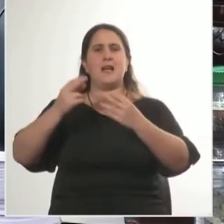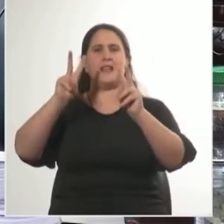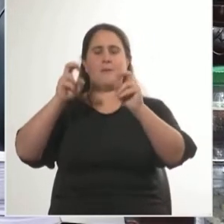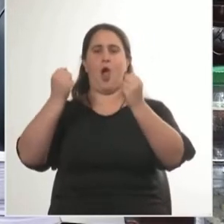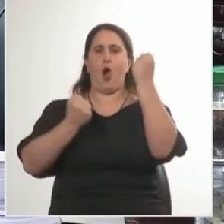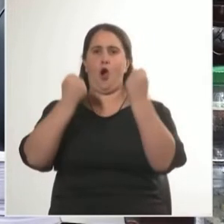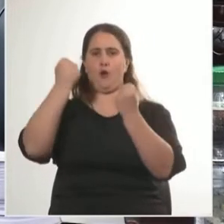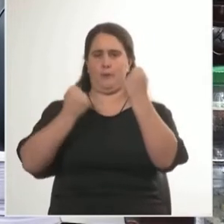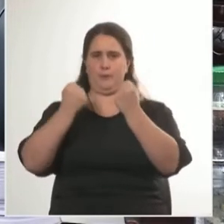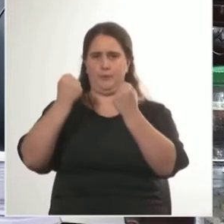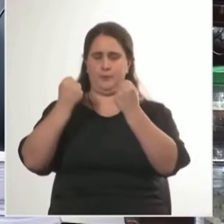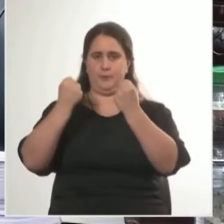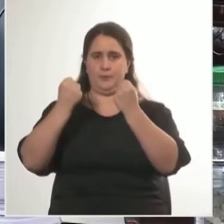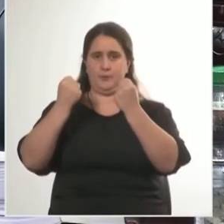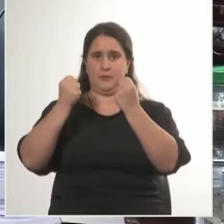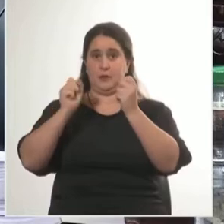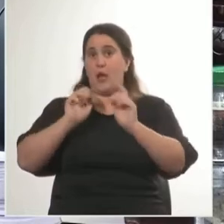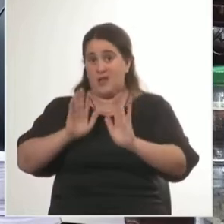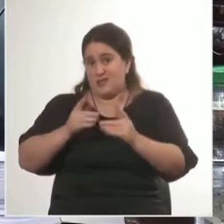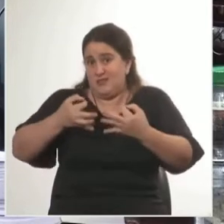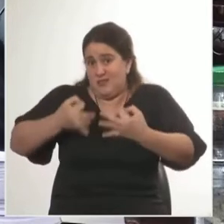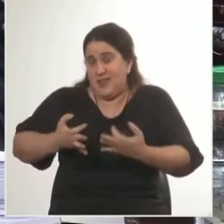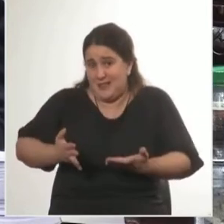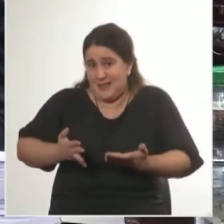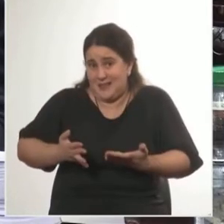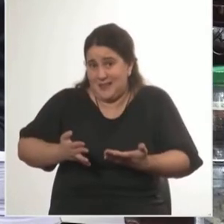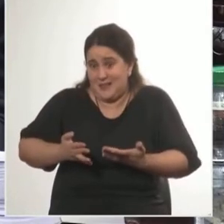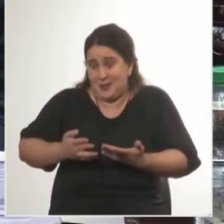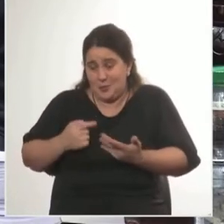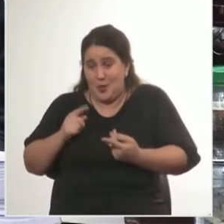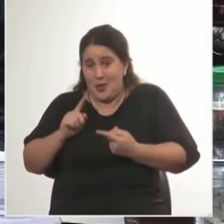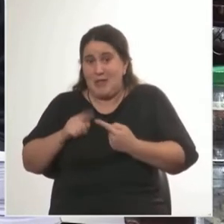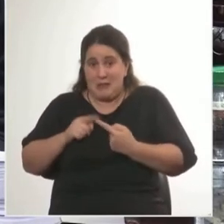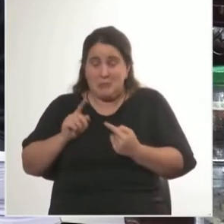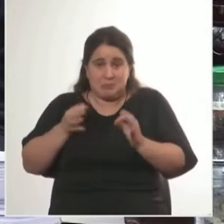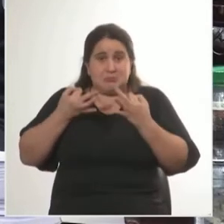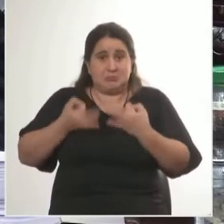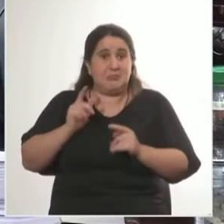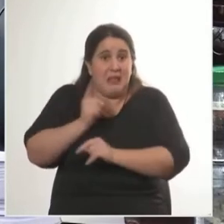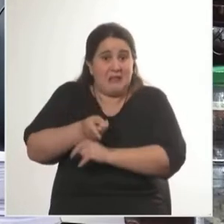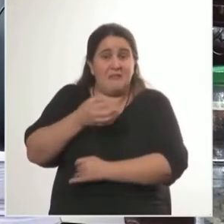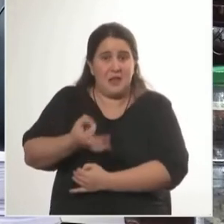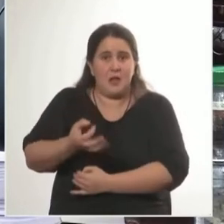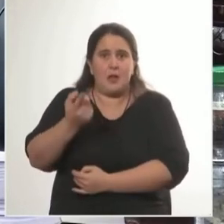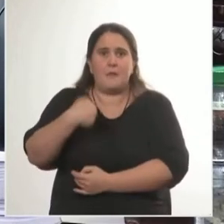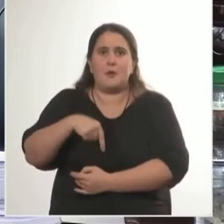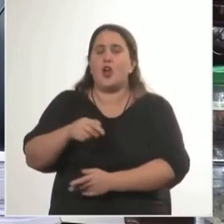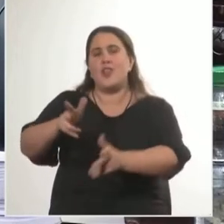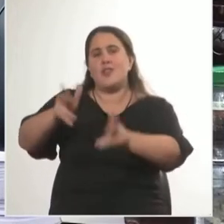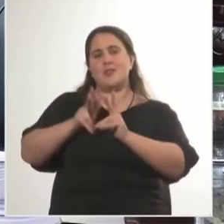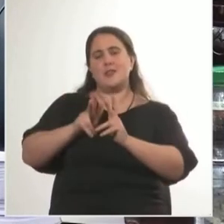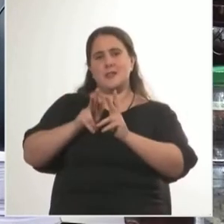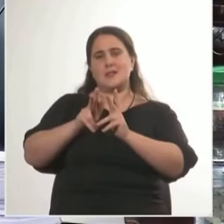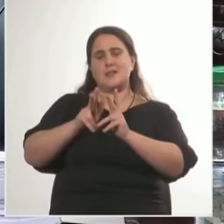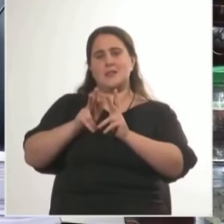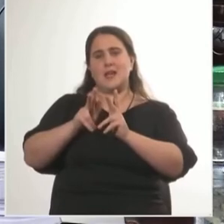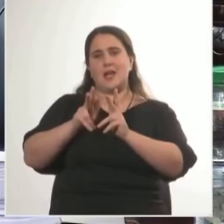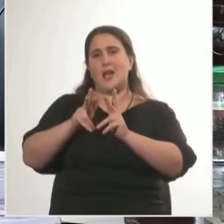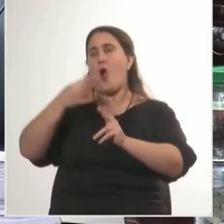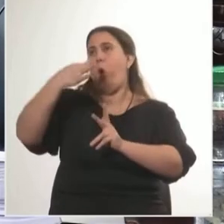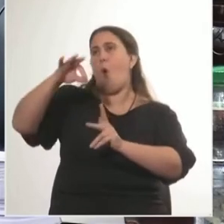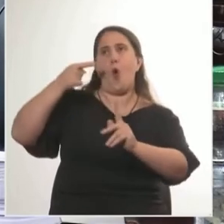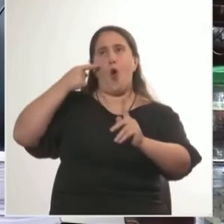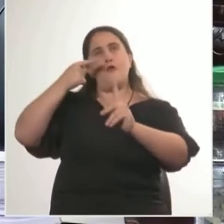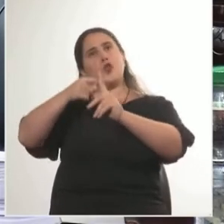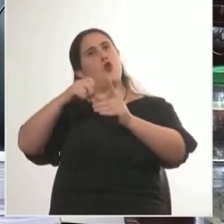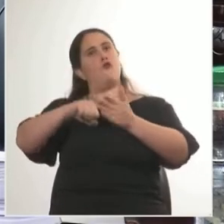económico. Como debía ser, reitero, era la decisión correcta, pero que no se nos diga que el único objetivo